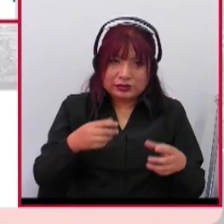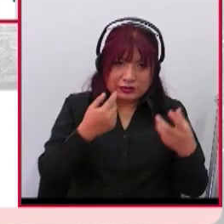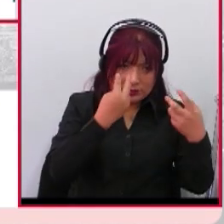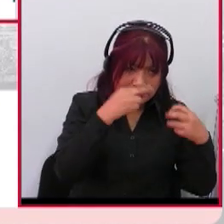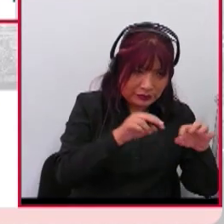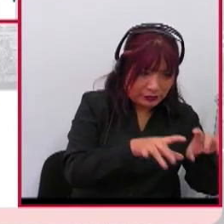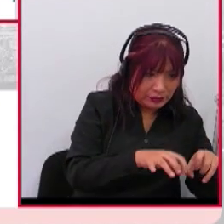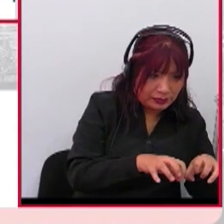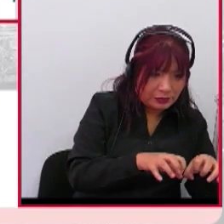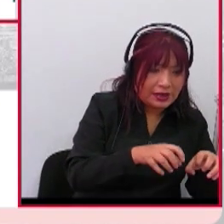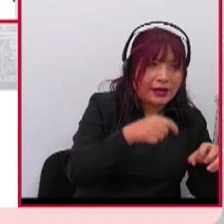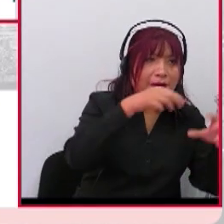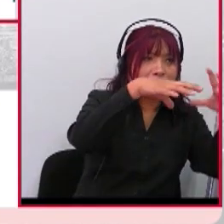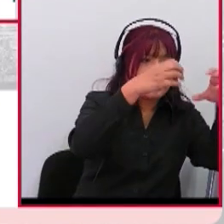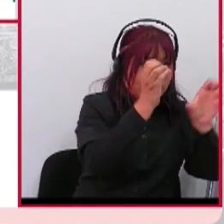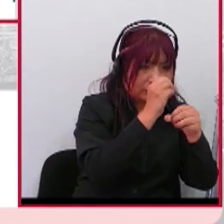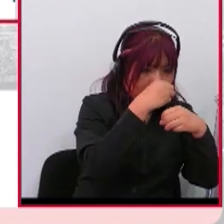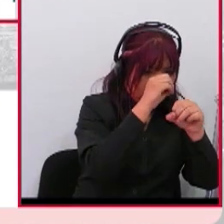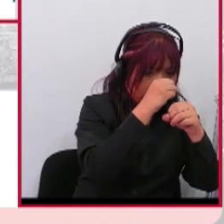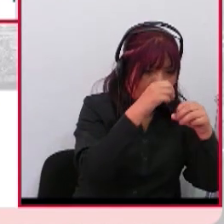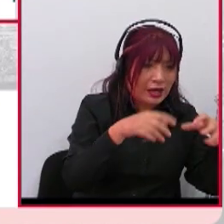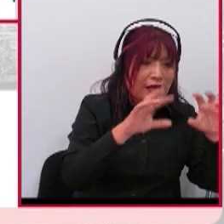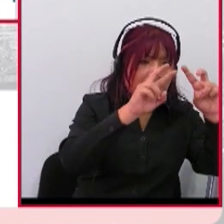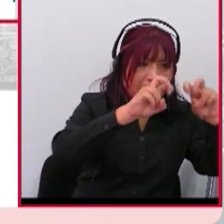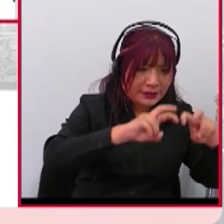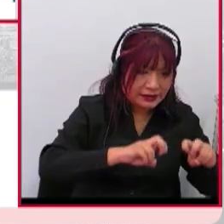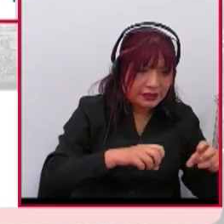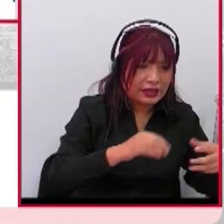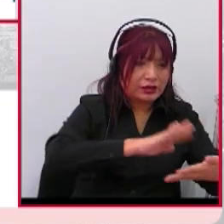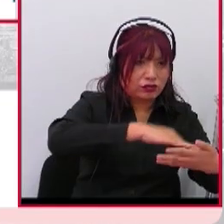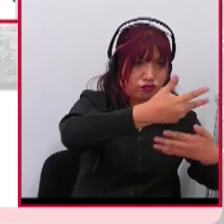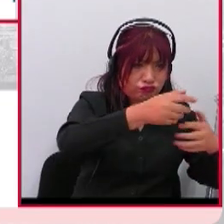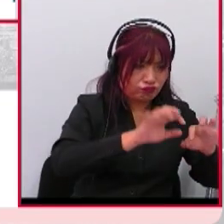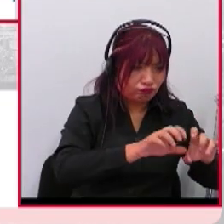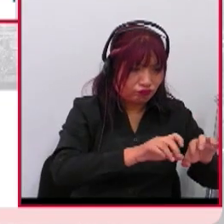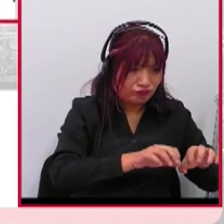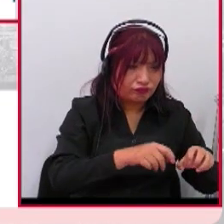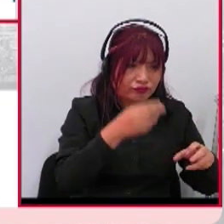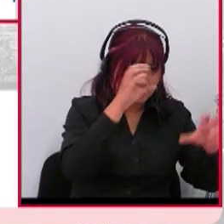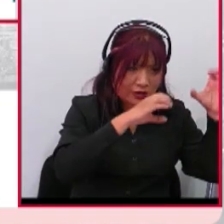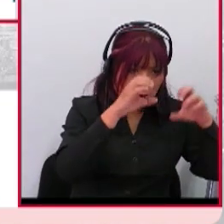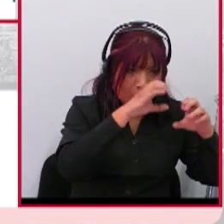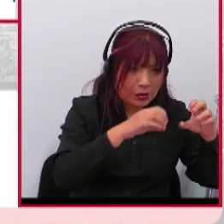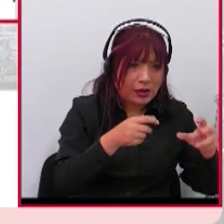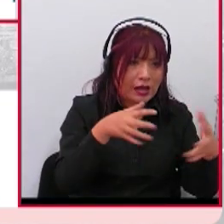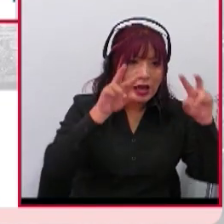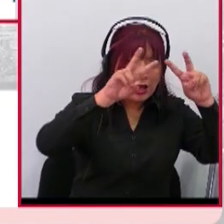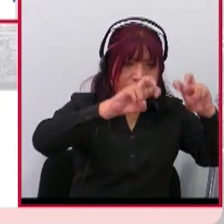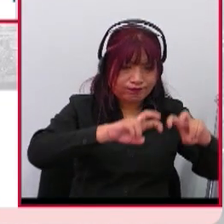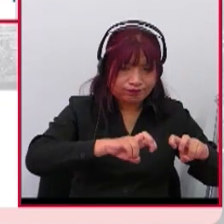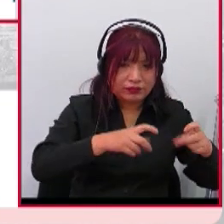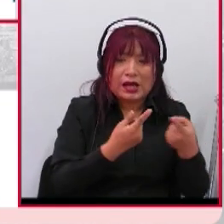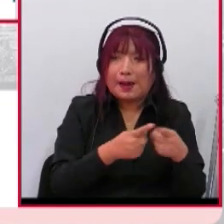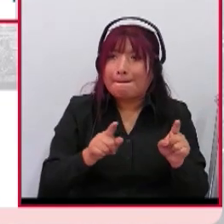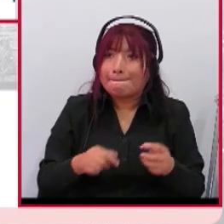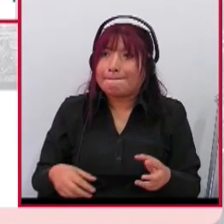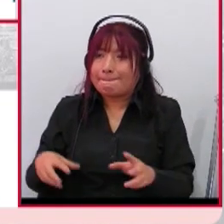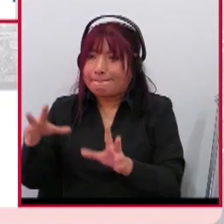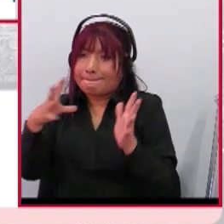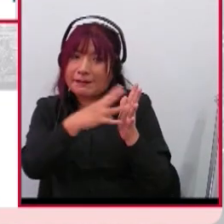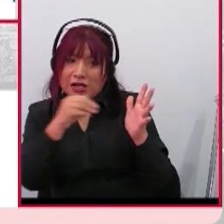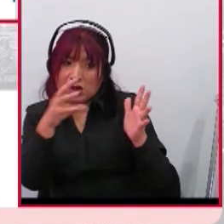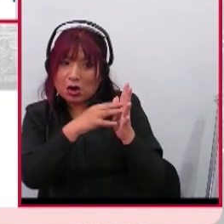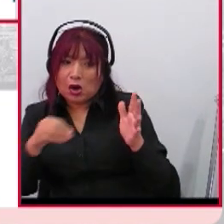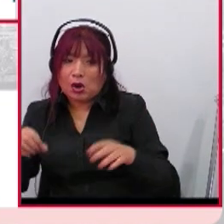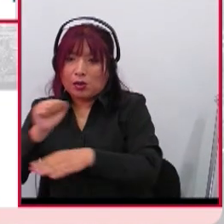digital. Mi persona trabajó mucho con el equipo que desarrolló los simuladores, los modelamientos,